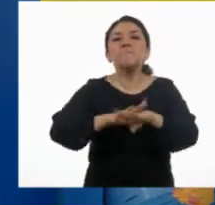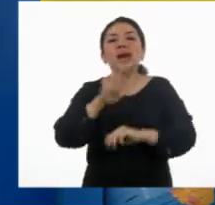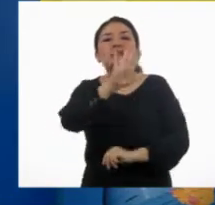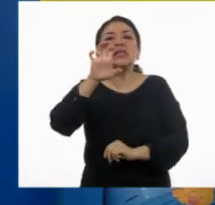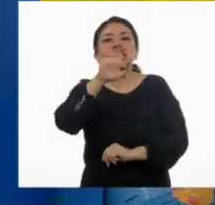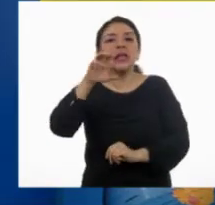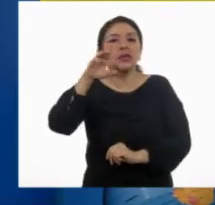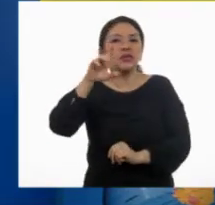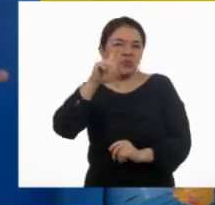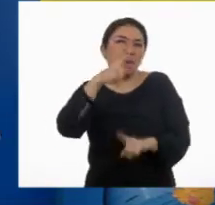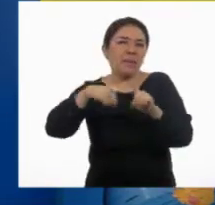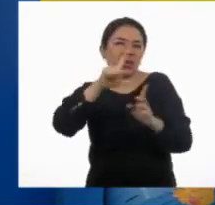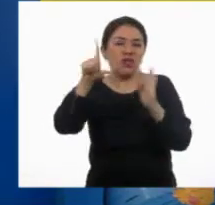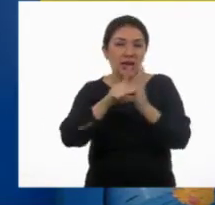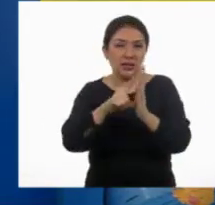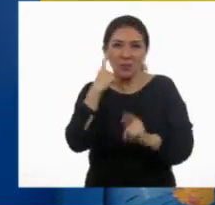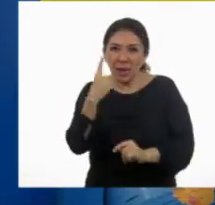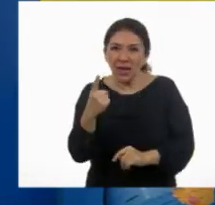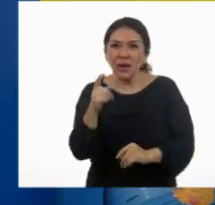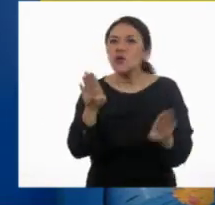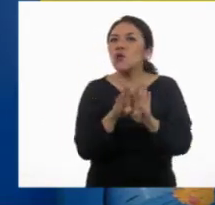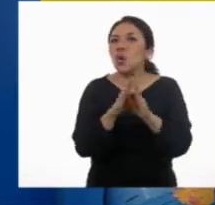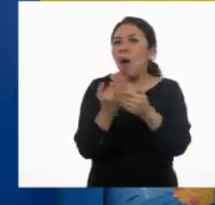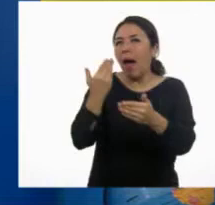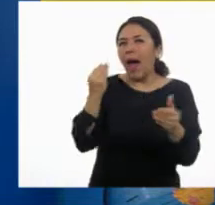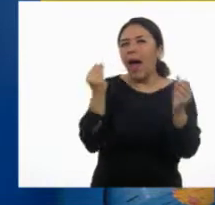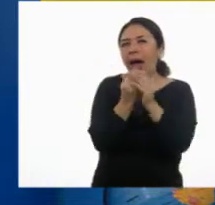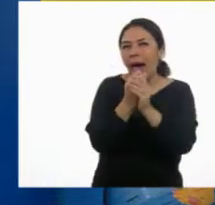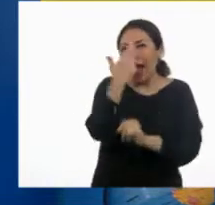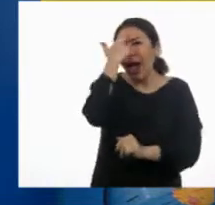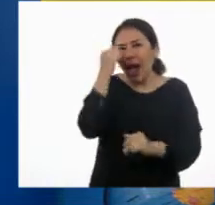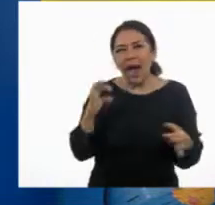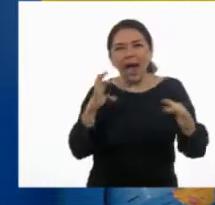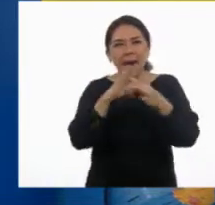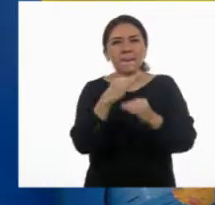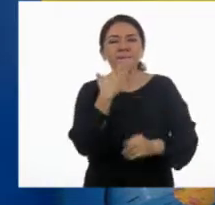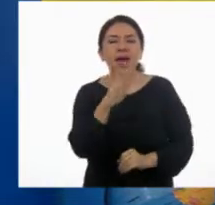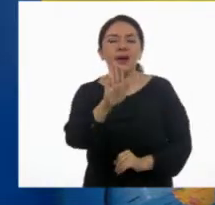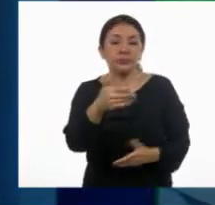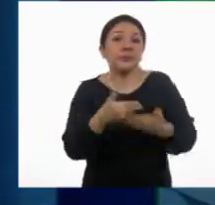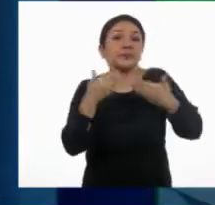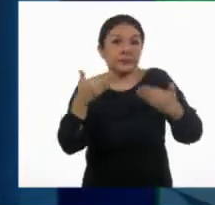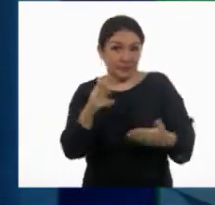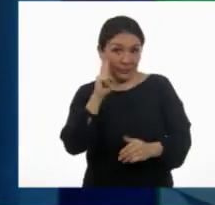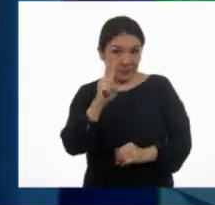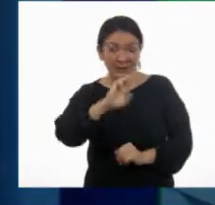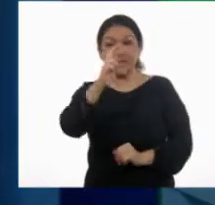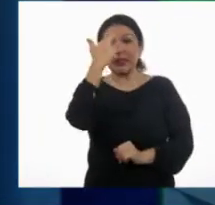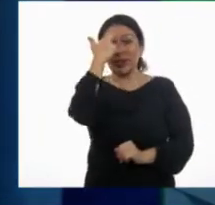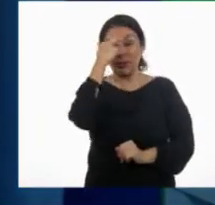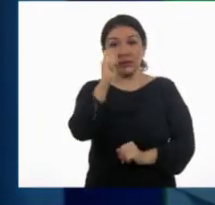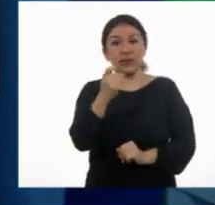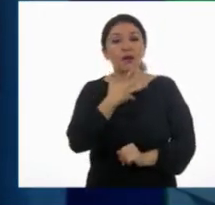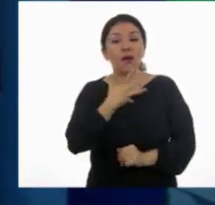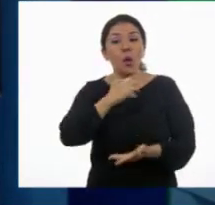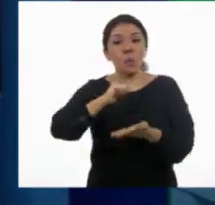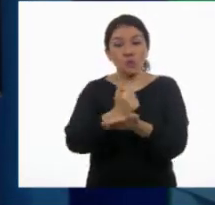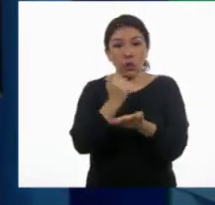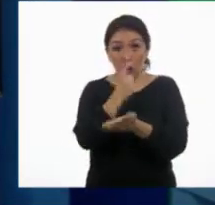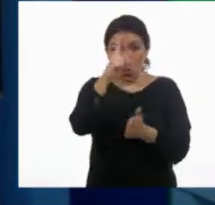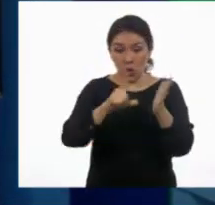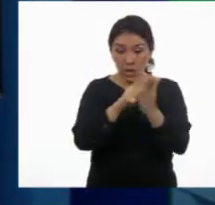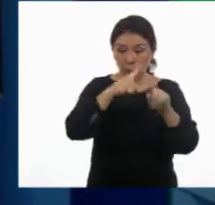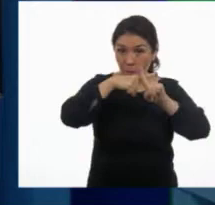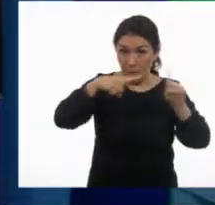litro. Como lo vimos en las otras clases, ¿verdad? Sí. Muy bien. Entonces, ahora sí, recordemos, tenemos una botella de